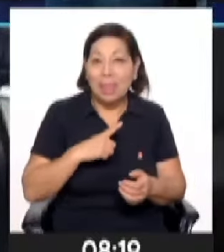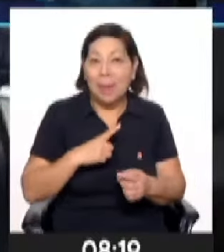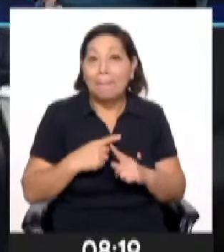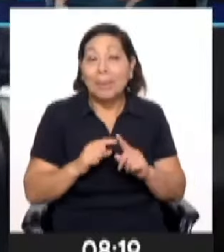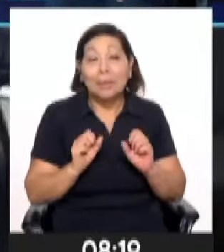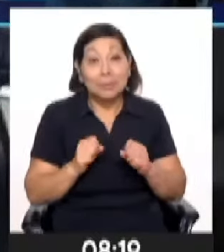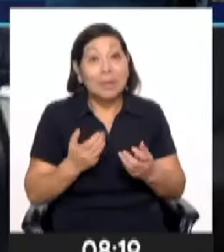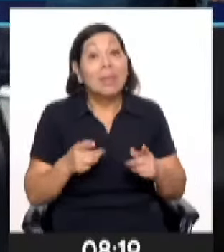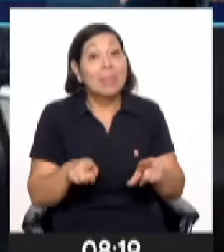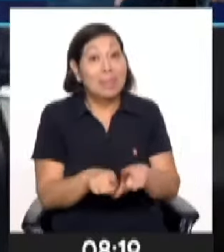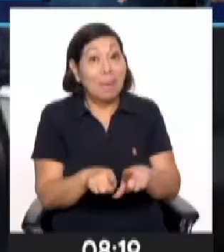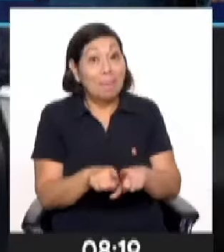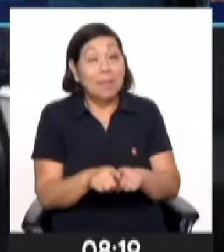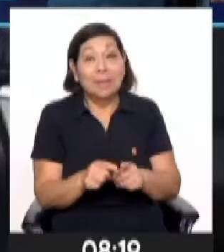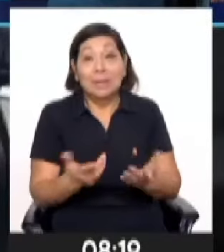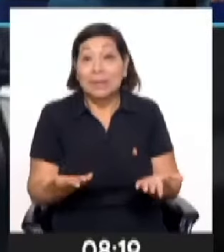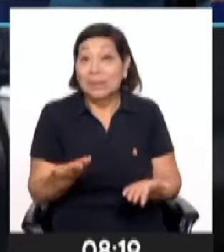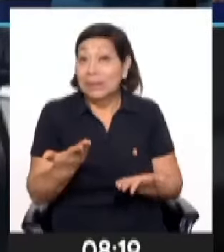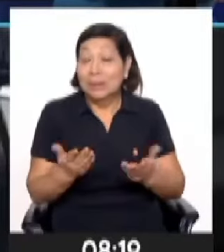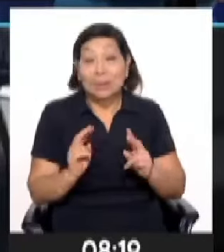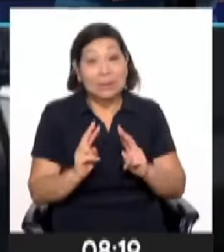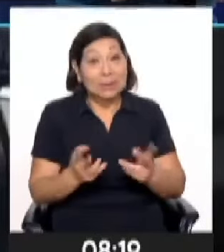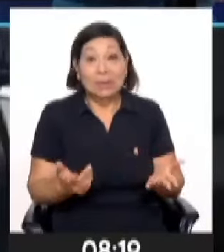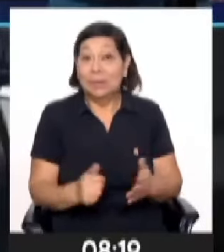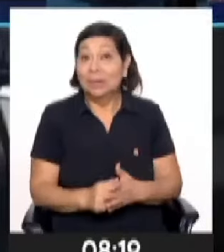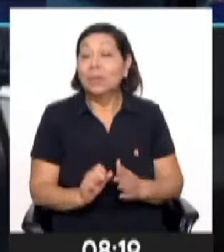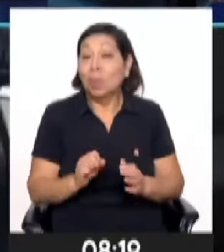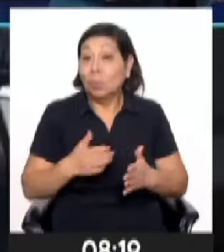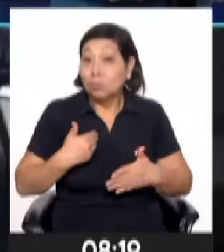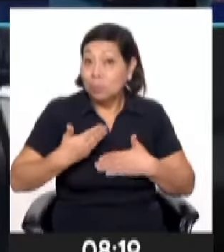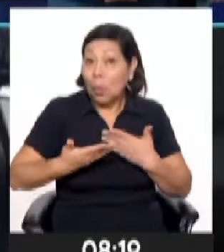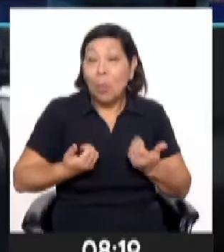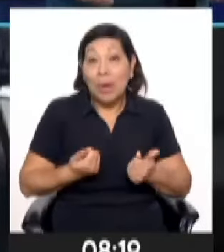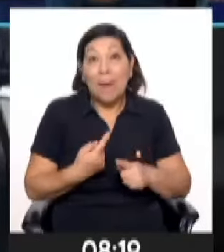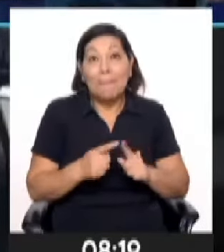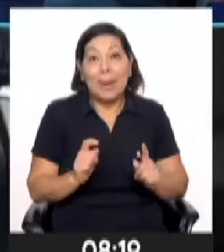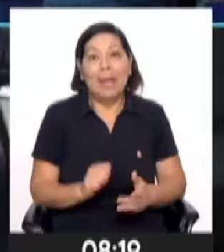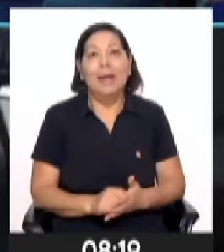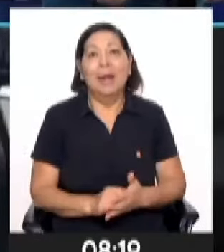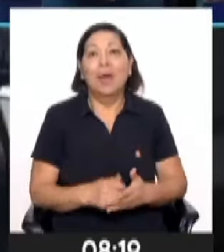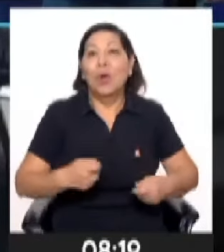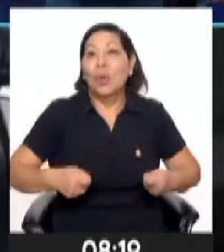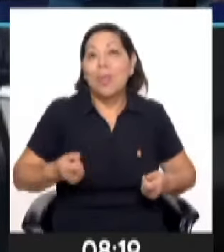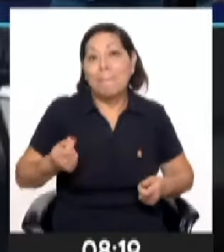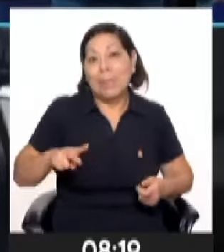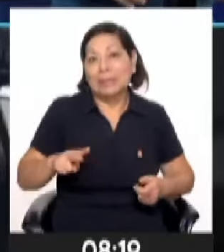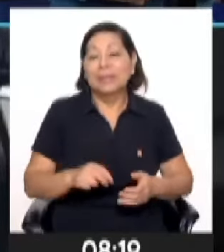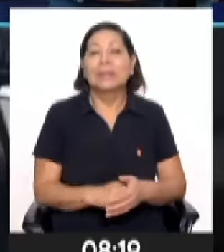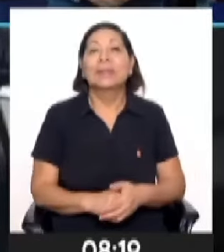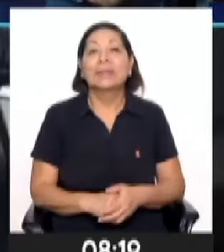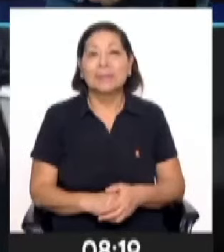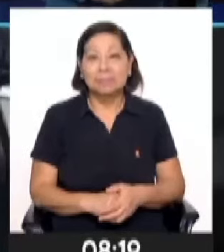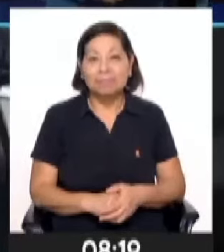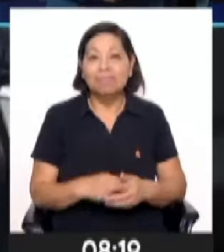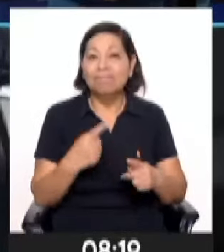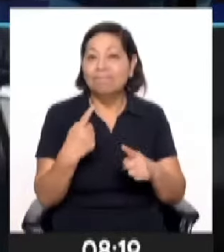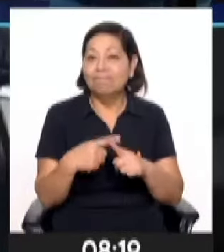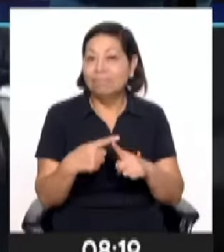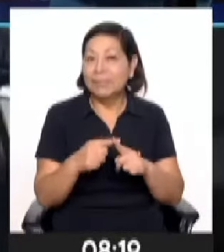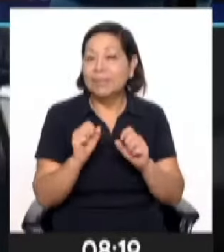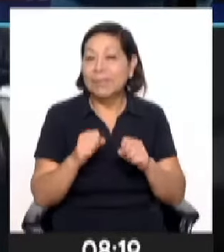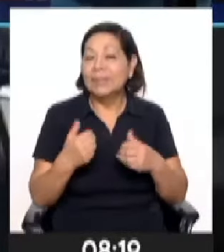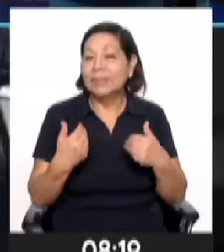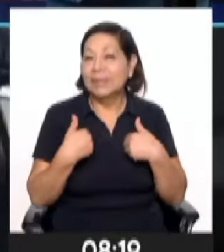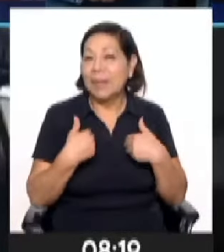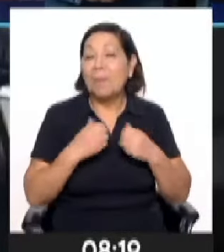sea, consideremos eso también, que a veces uno no nos tiene mirando y puede generar una buena solución para no gastar de más tampoco, ¿no? Uh-huh. Múltiples opciones entonces